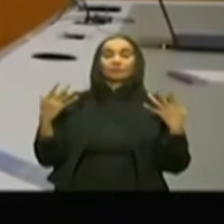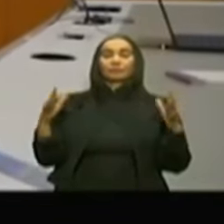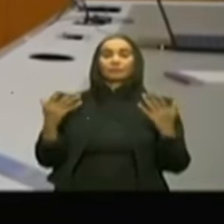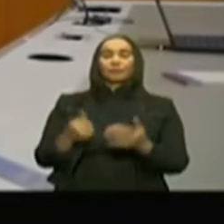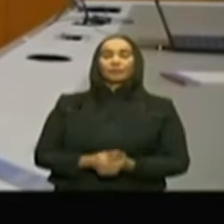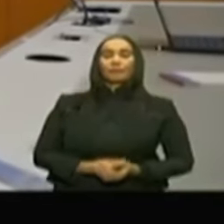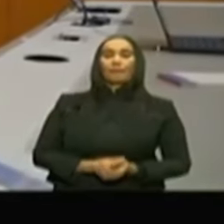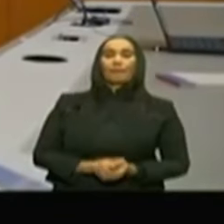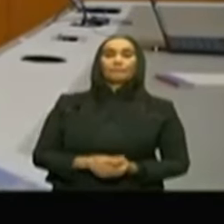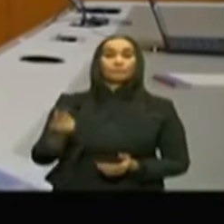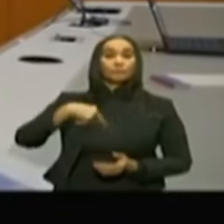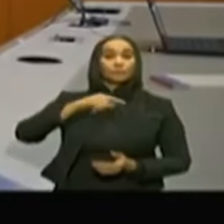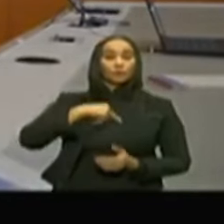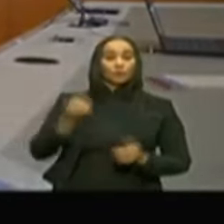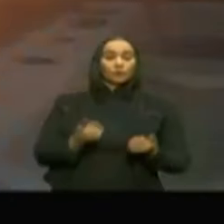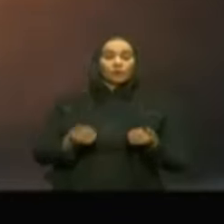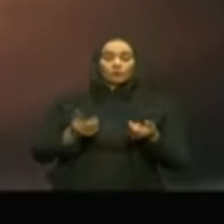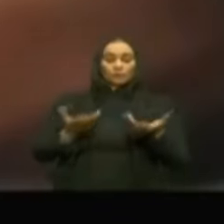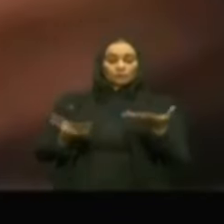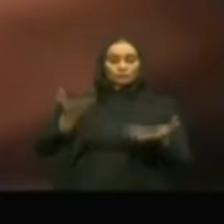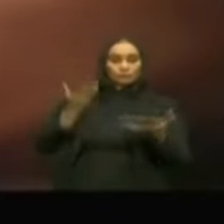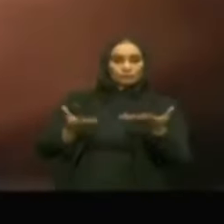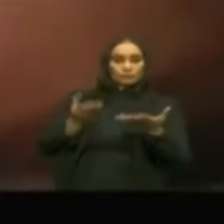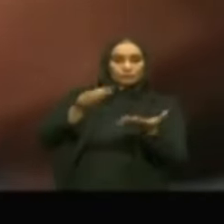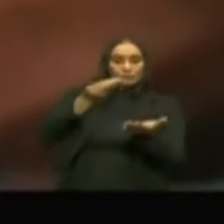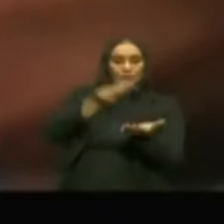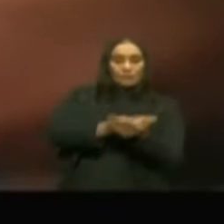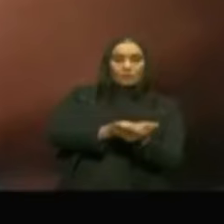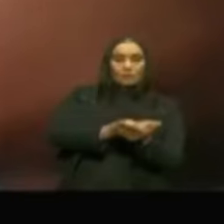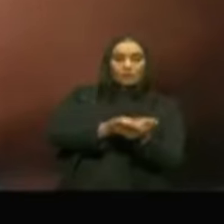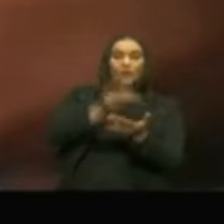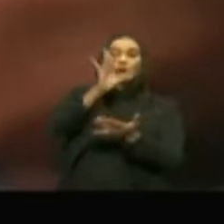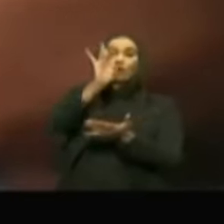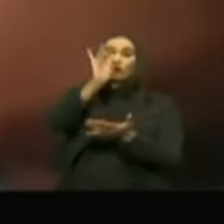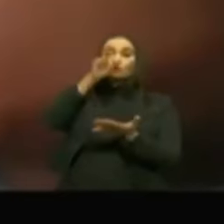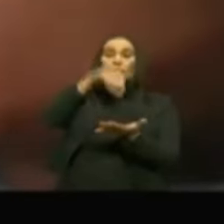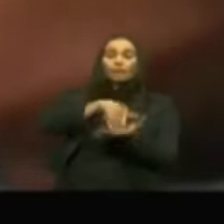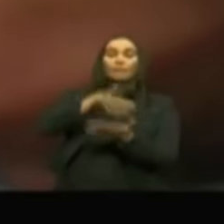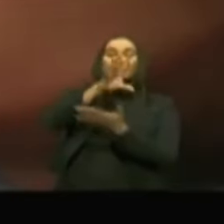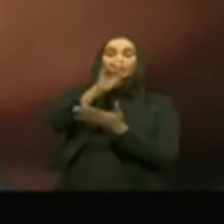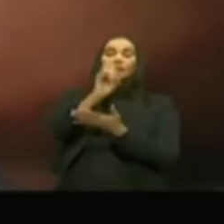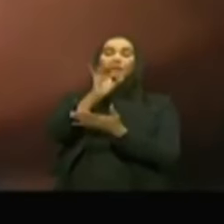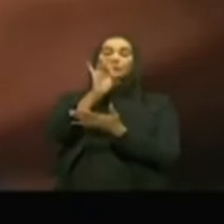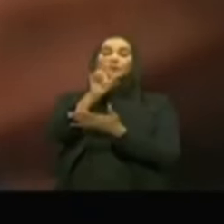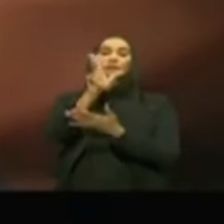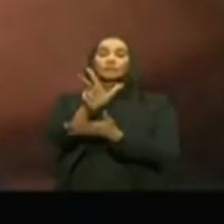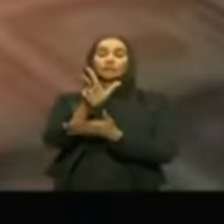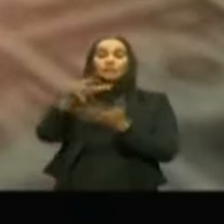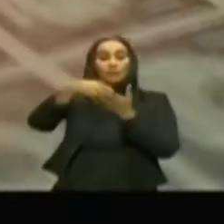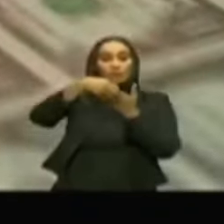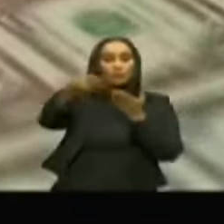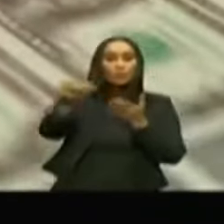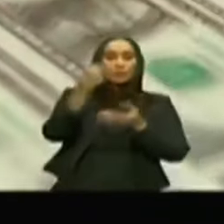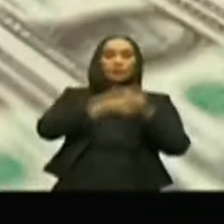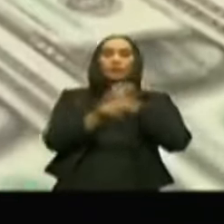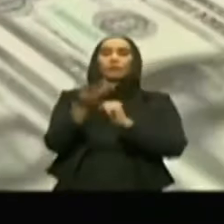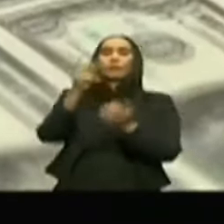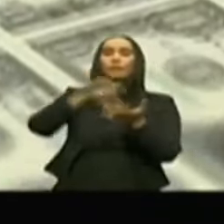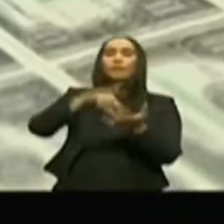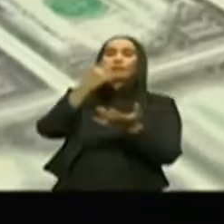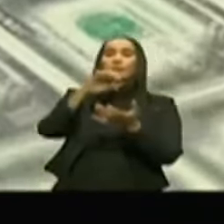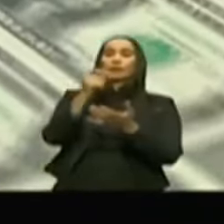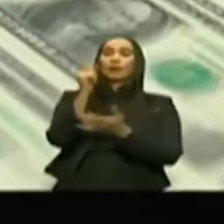Y que hemos pasado de una renta per cápita de 8.583 dólares en 2019 a